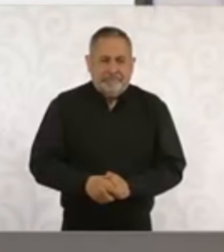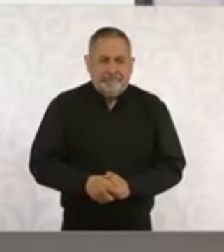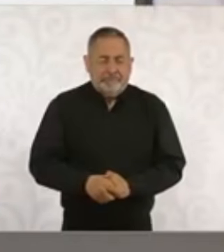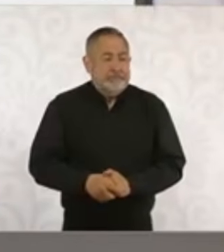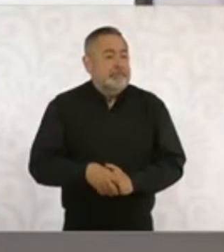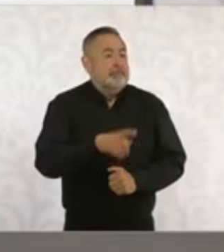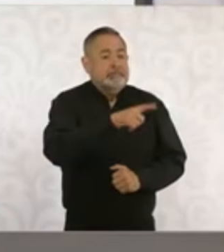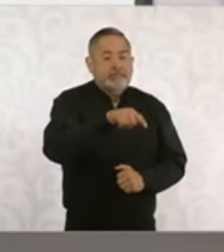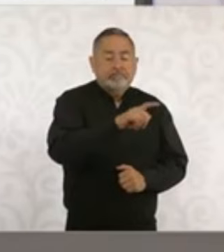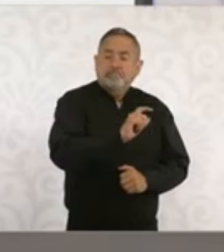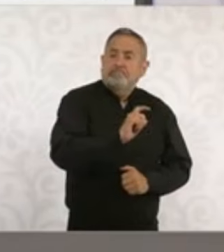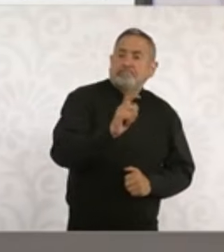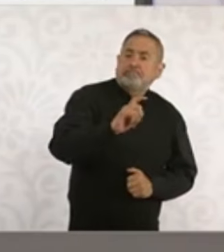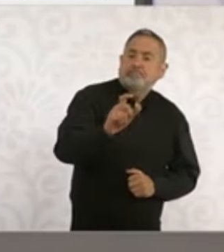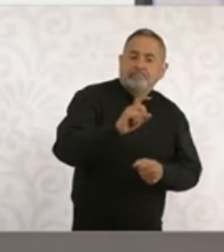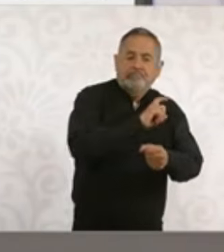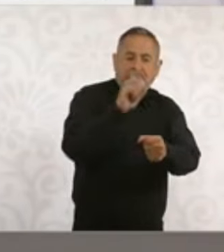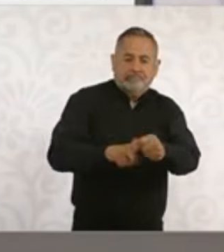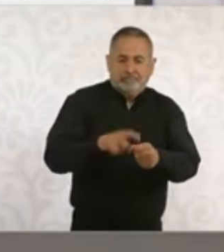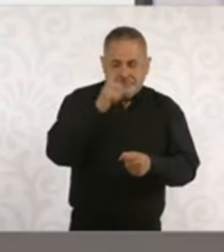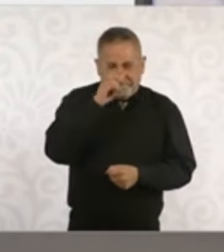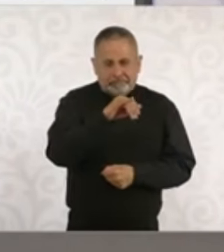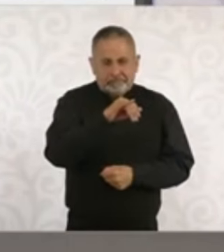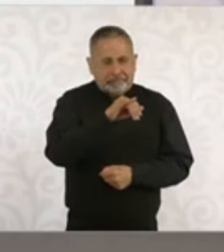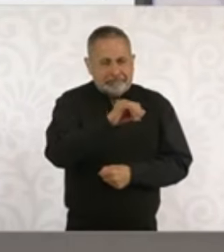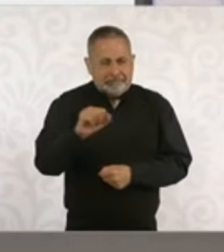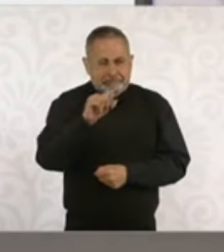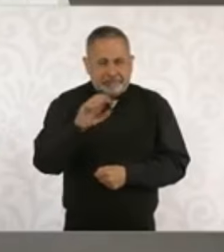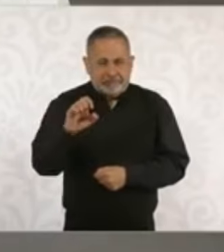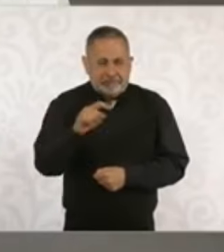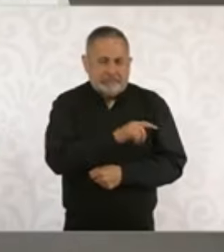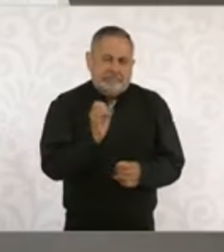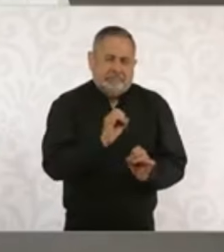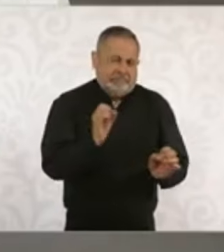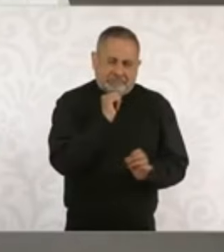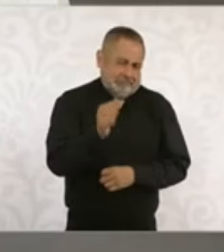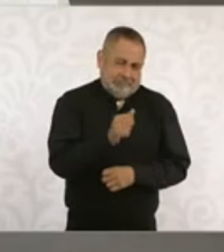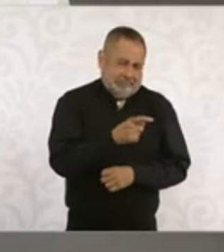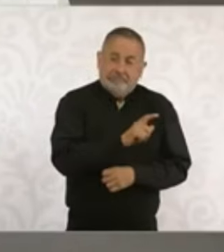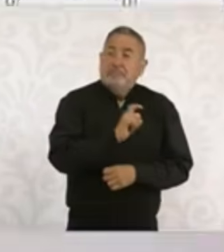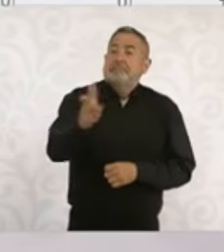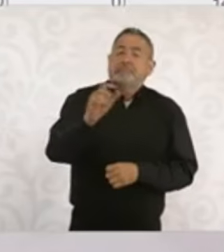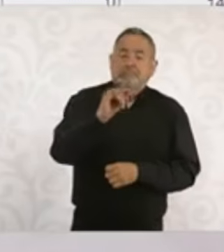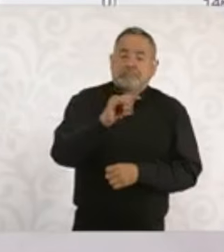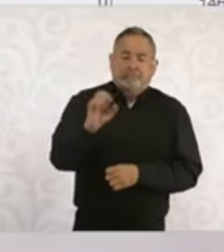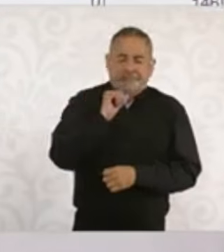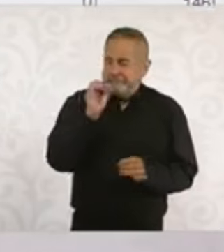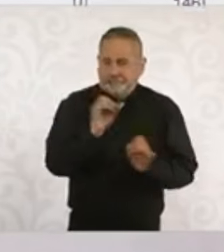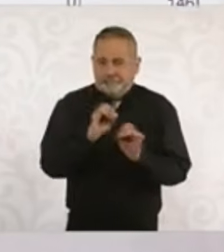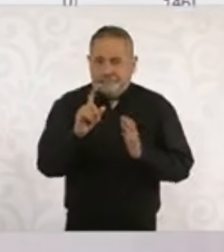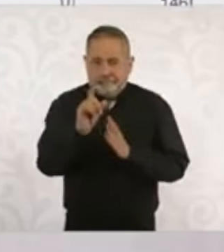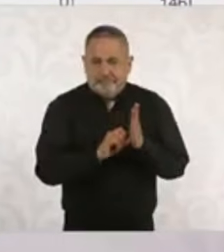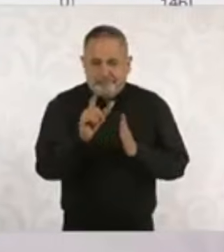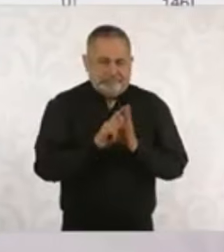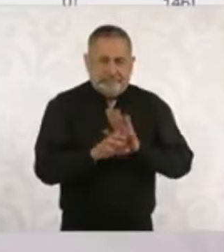Aportaciones a seguridad social. Pues claro, no iban al ISSSTE. O sea, esto era mensual,